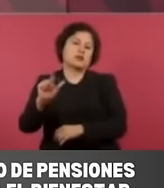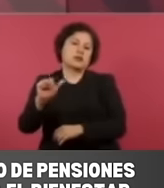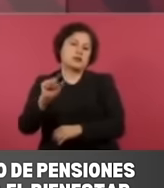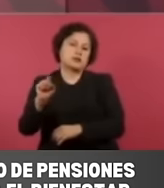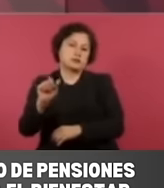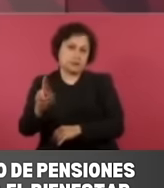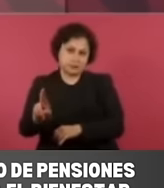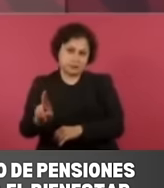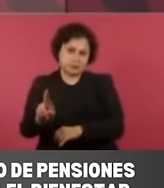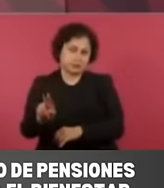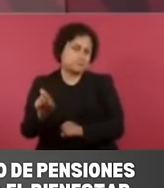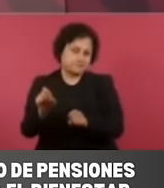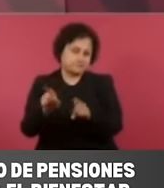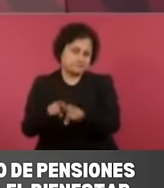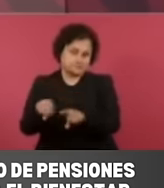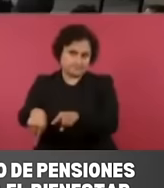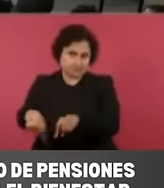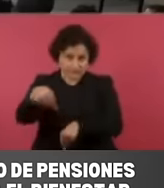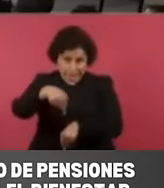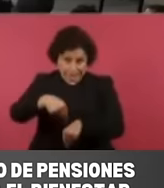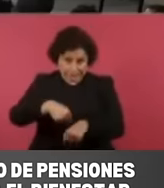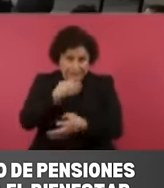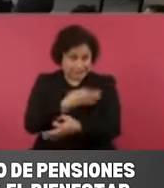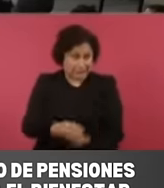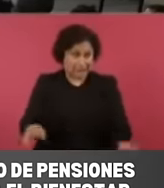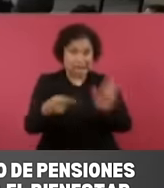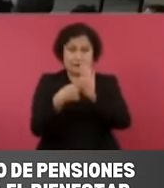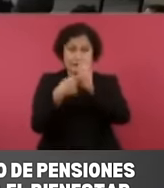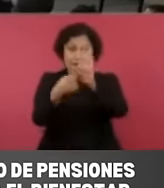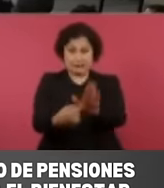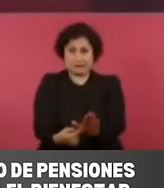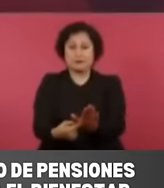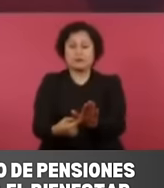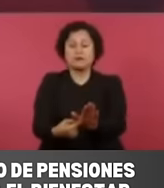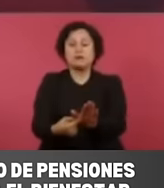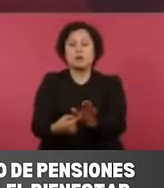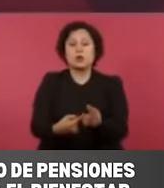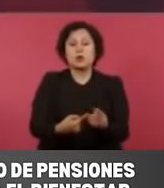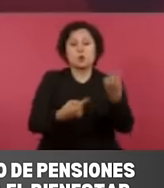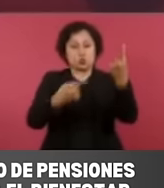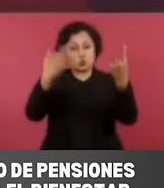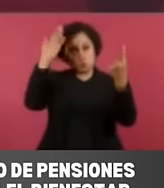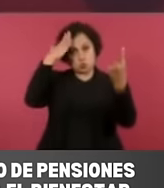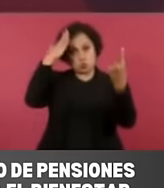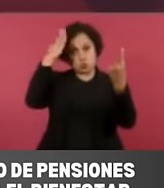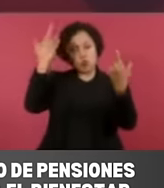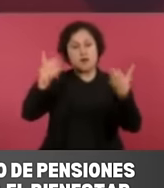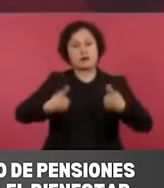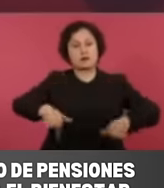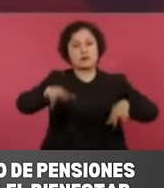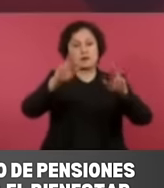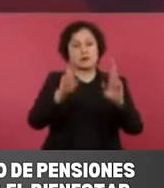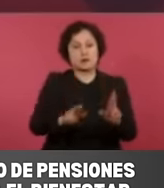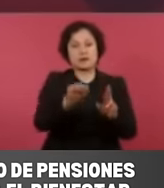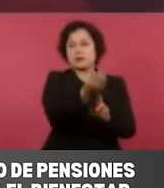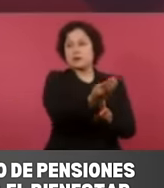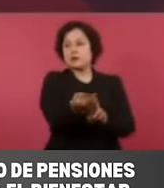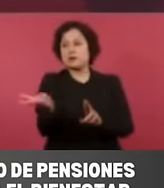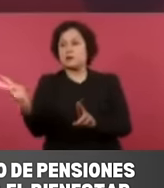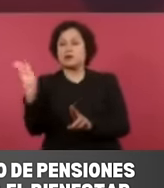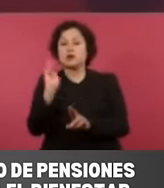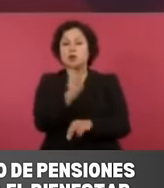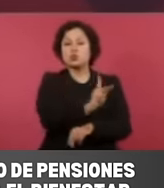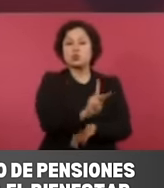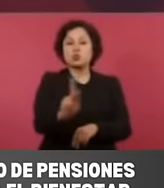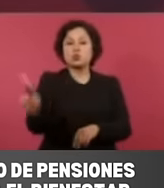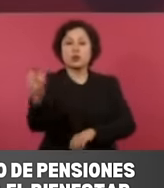Salazar. Pero apoyaron todos los dirigentes de las organizaciones empresariales.